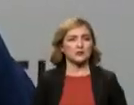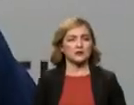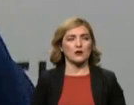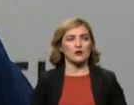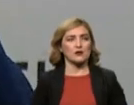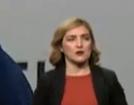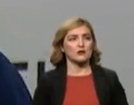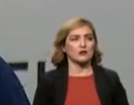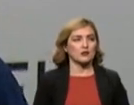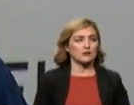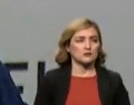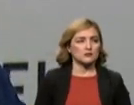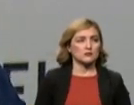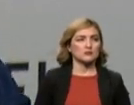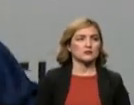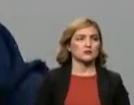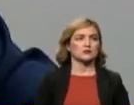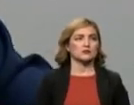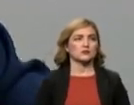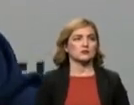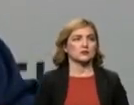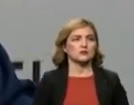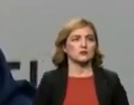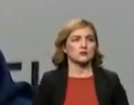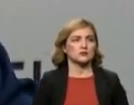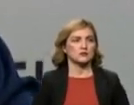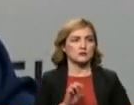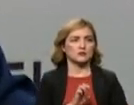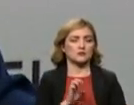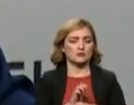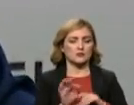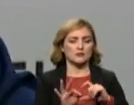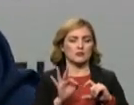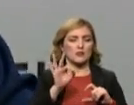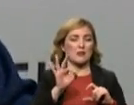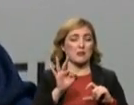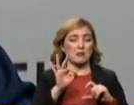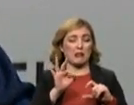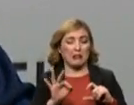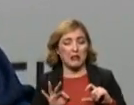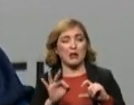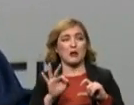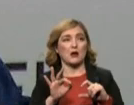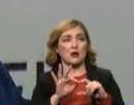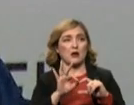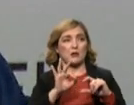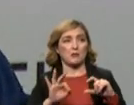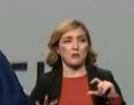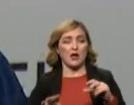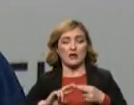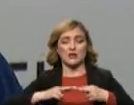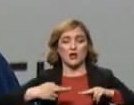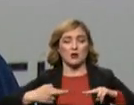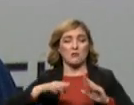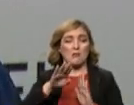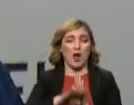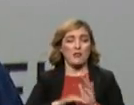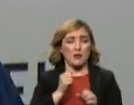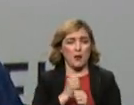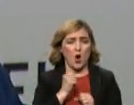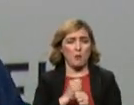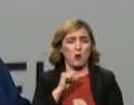Que el Ecuador cuenta en esta fecha con la tasa de desempleo más baja de la región. En diciembre